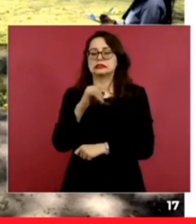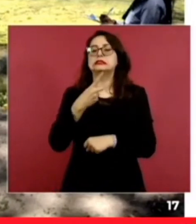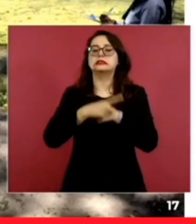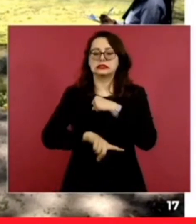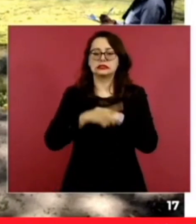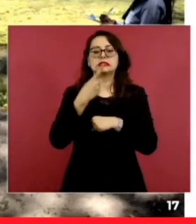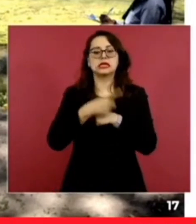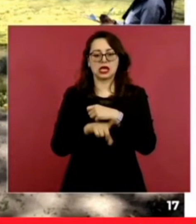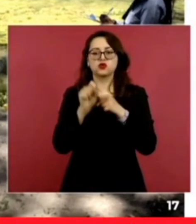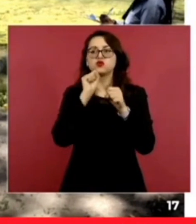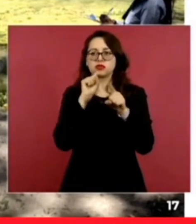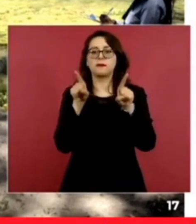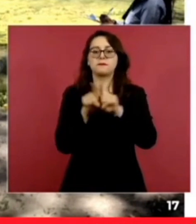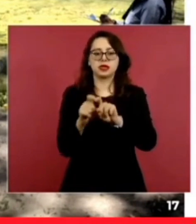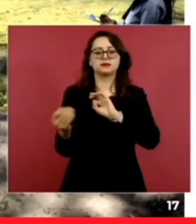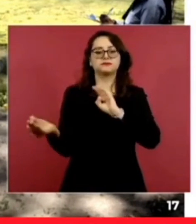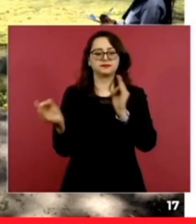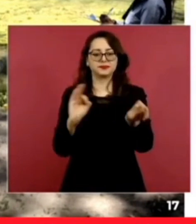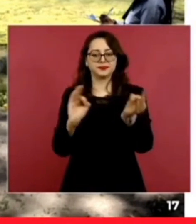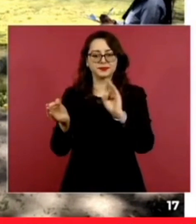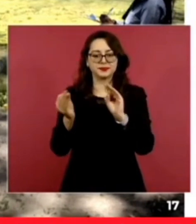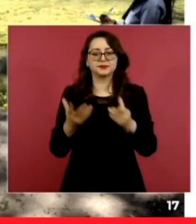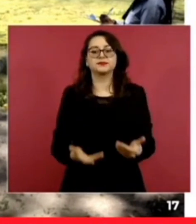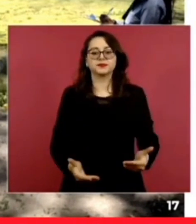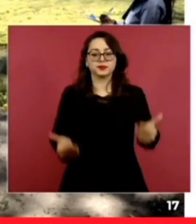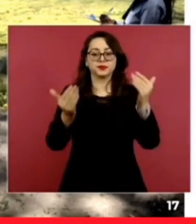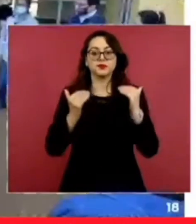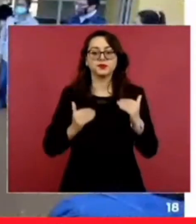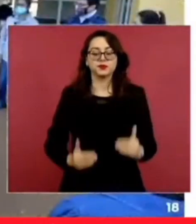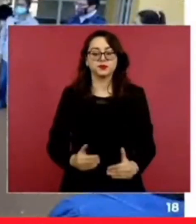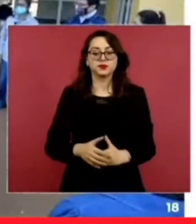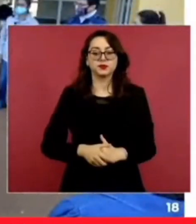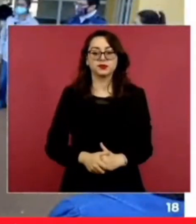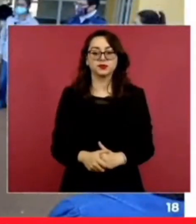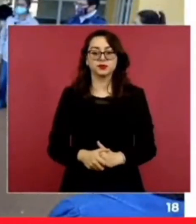ecosistemas de la región. La siguiente, por favor.